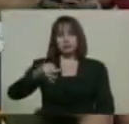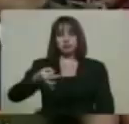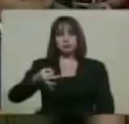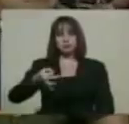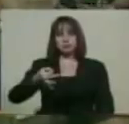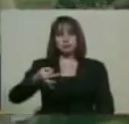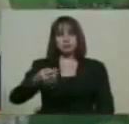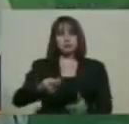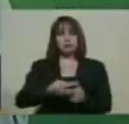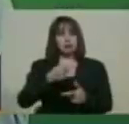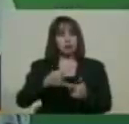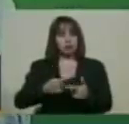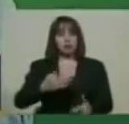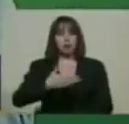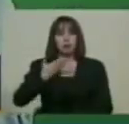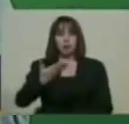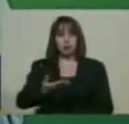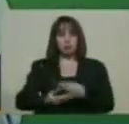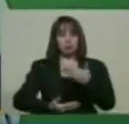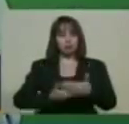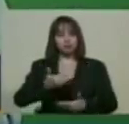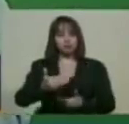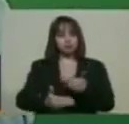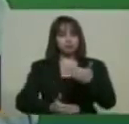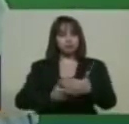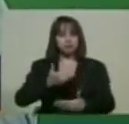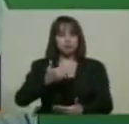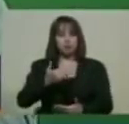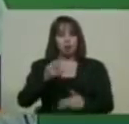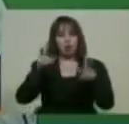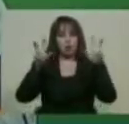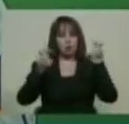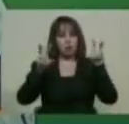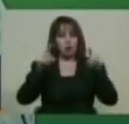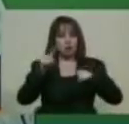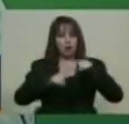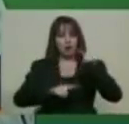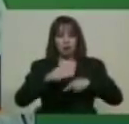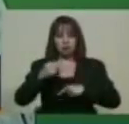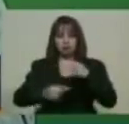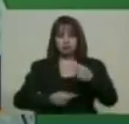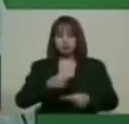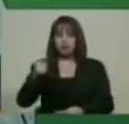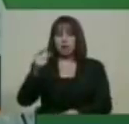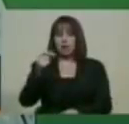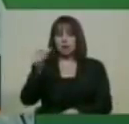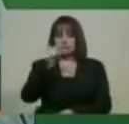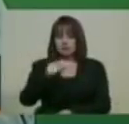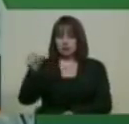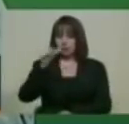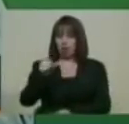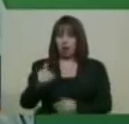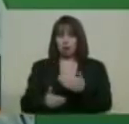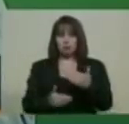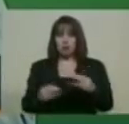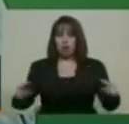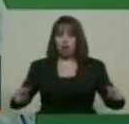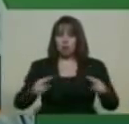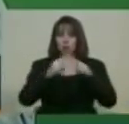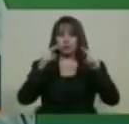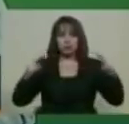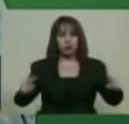Así que podemos ir implementando en el transcurso de las próximas semanas conjunto de